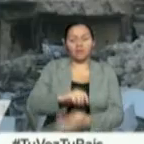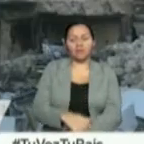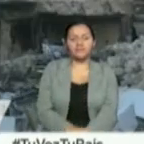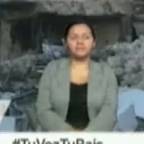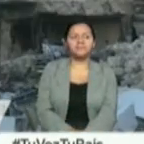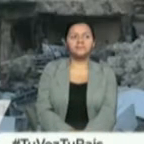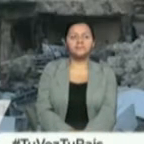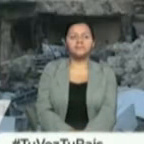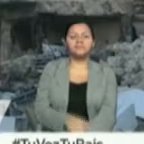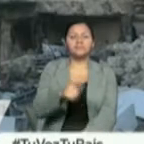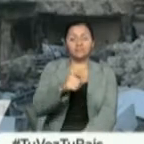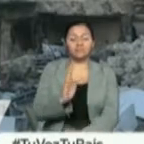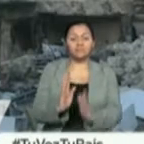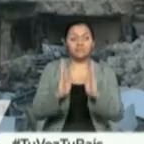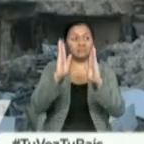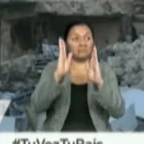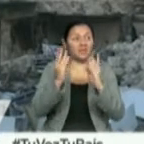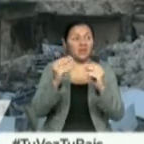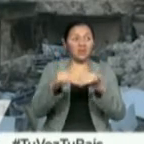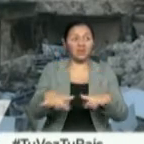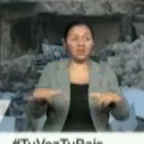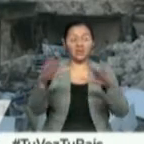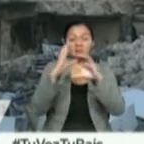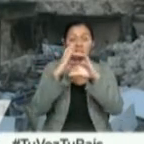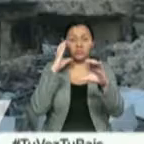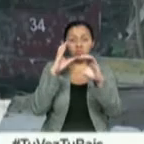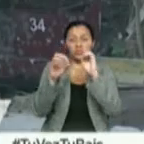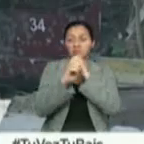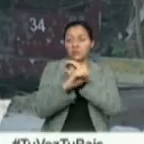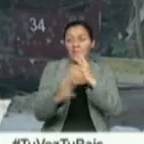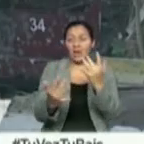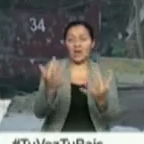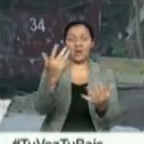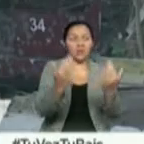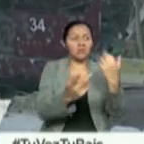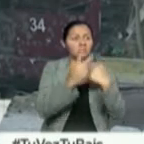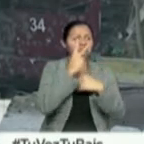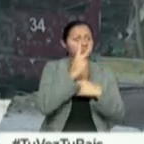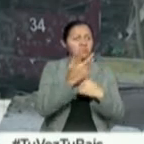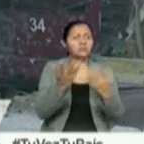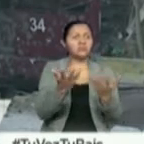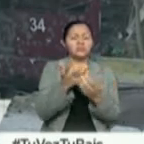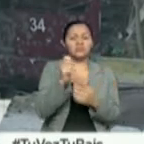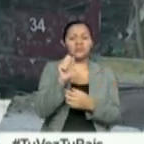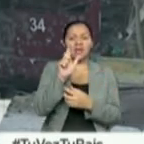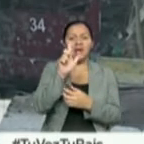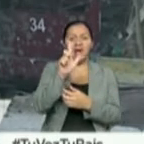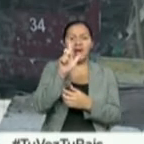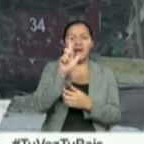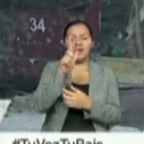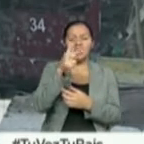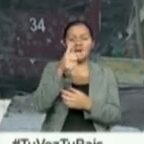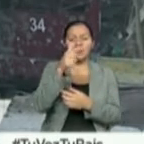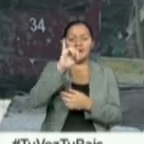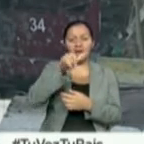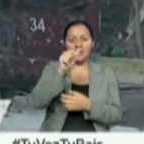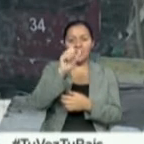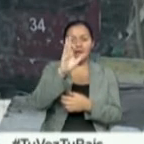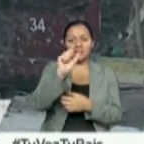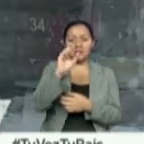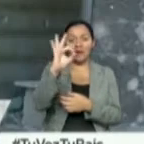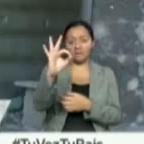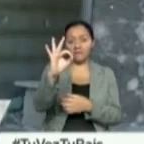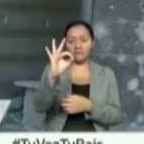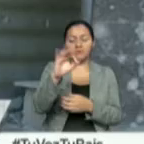las barricadas de arena y los restos de autobuses calcinados han invadido la célebre plaza de al fatah una de las más antiguas de la ciudad